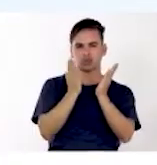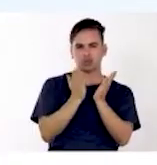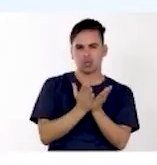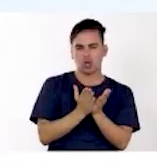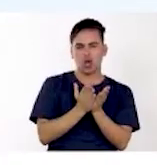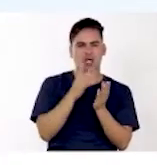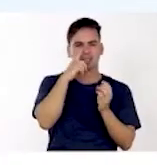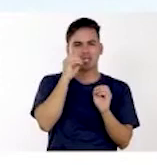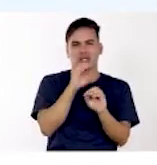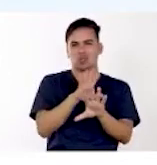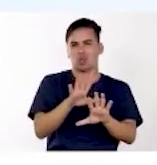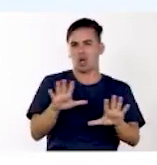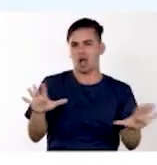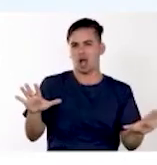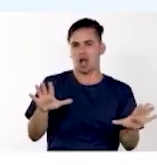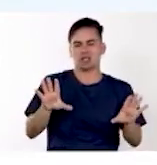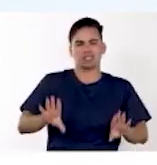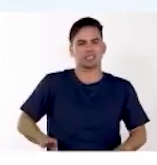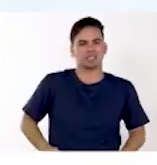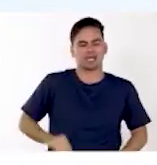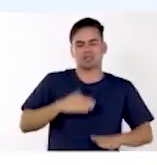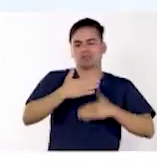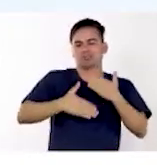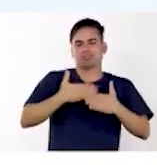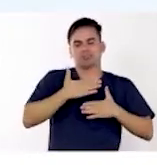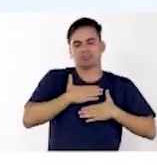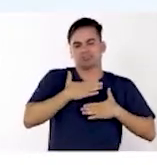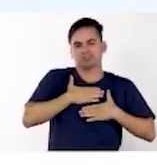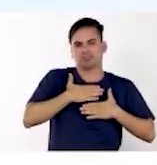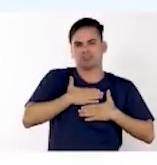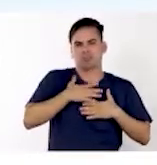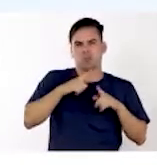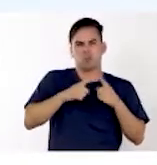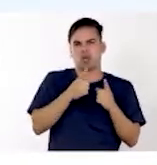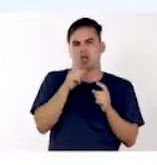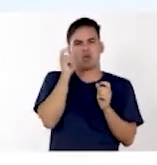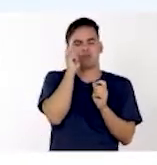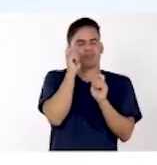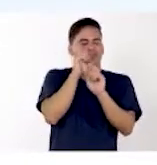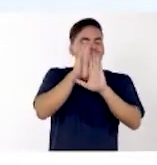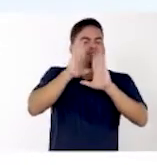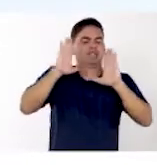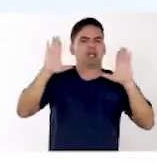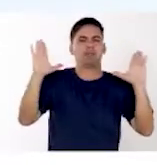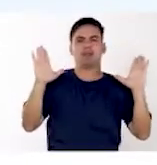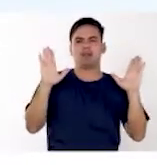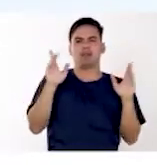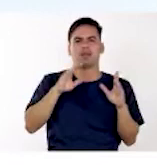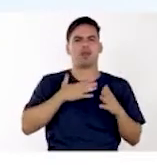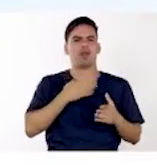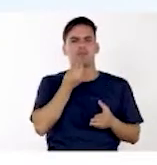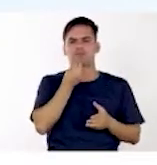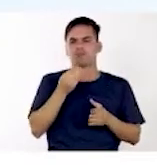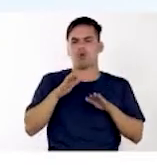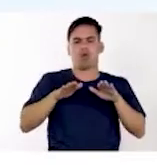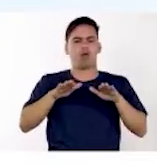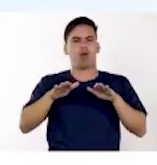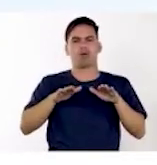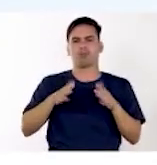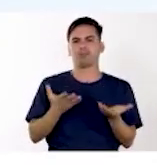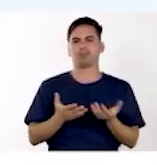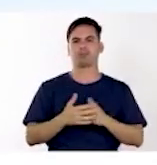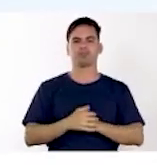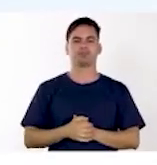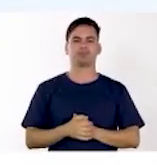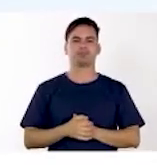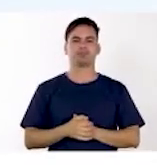pasando hasta el momento, porque no me desperté, ¿qué me pasa? No me puedo mover. Bien,